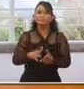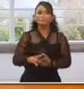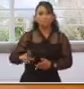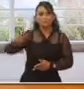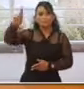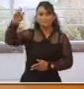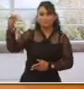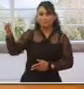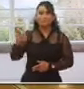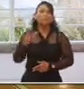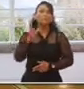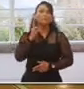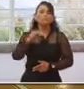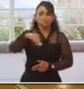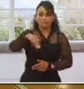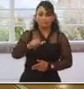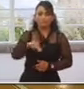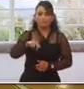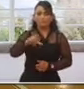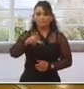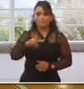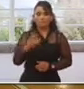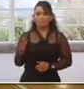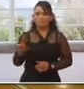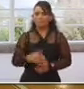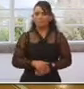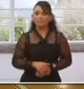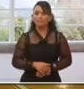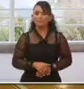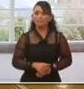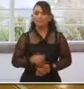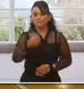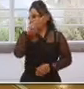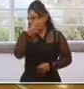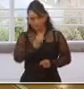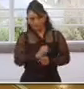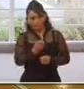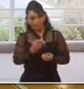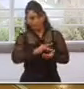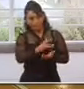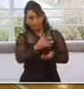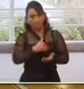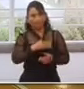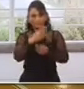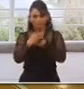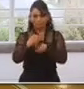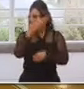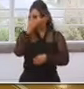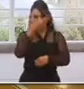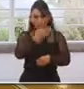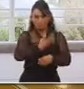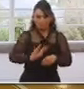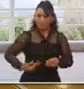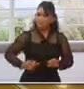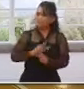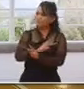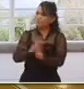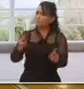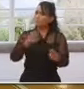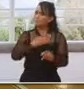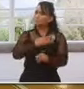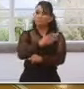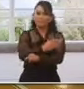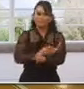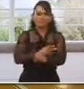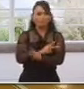uso de la voz el regidor José Manuel Sánchez Nieto. Muchas gracias, secretario. Con su permiso, señor presidente. Muy buenas tardes a todas y a todos,